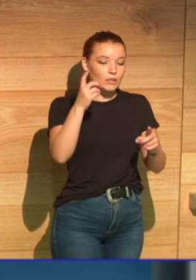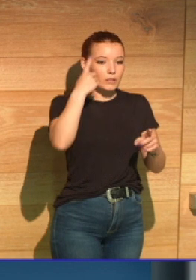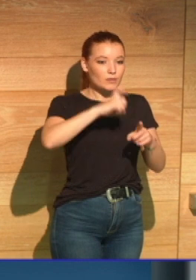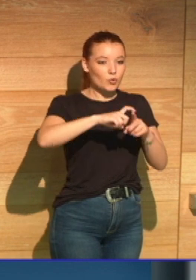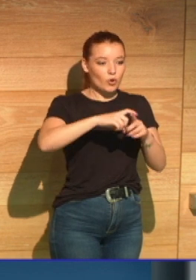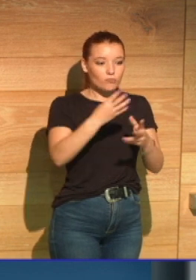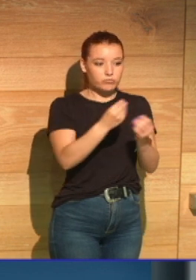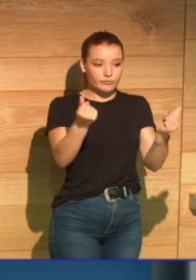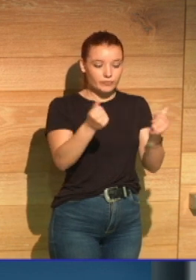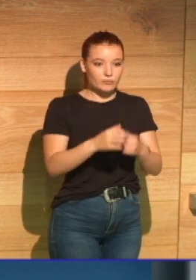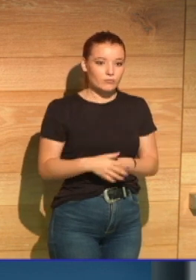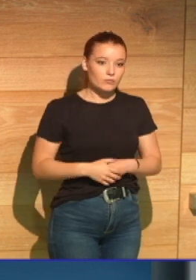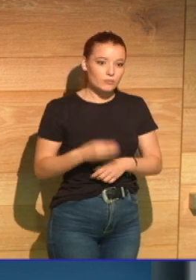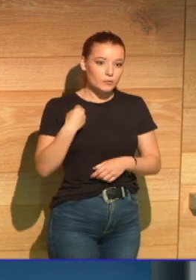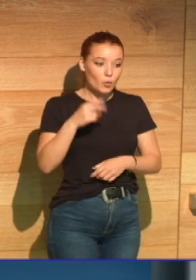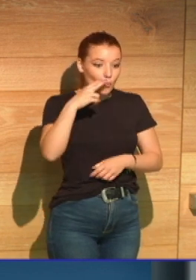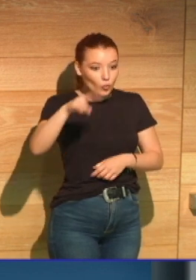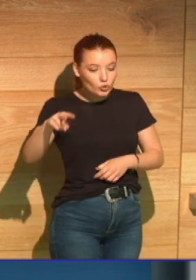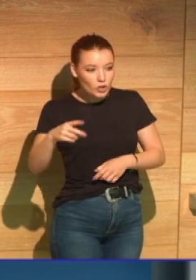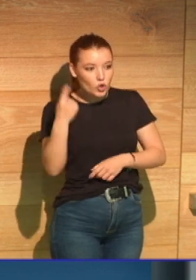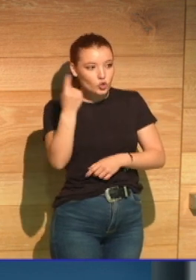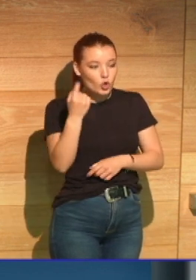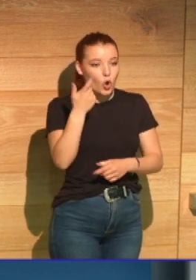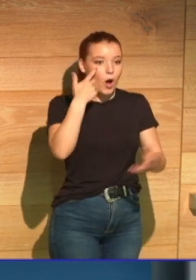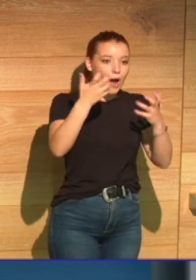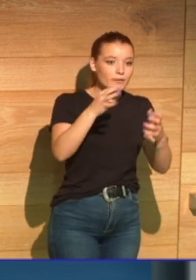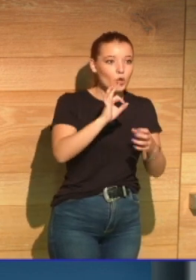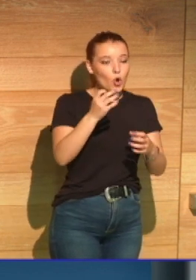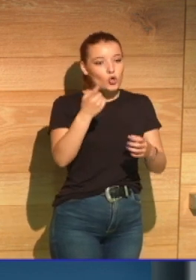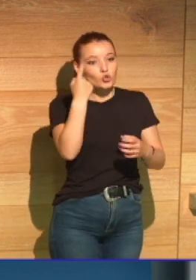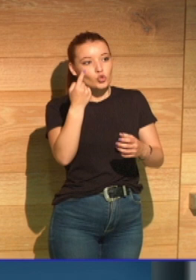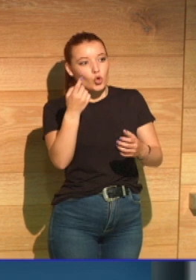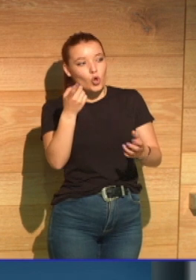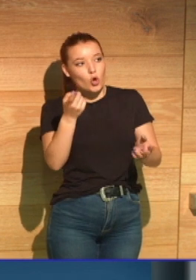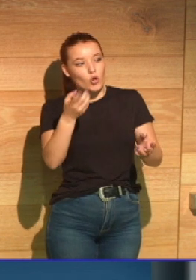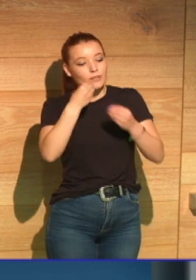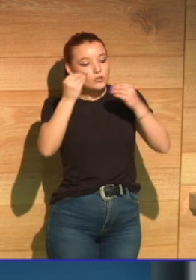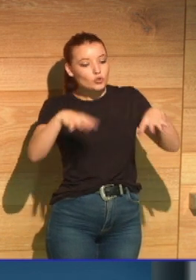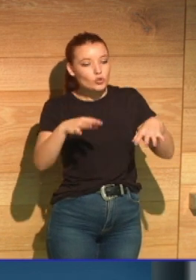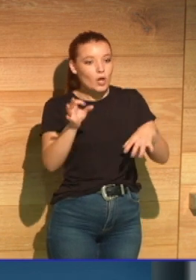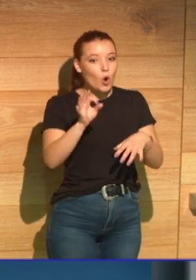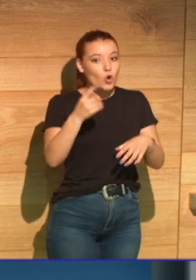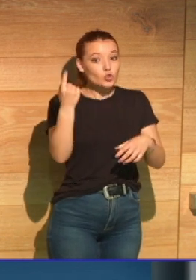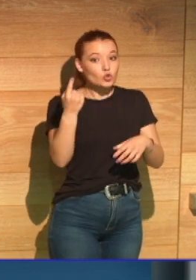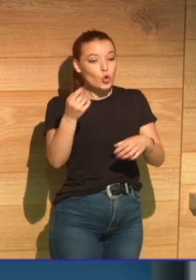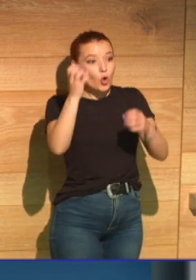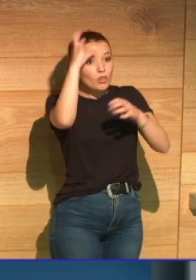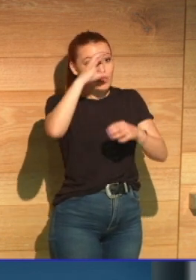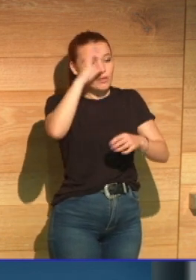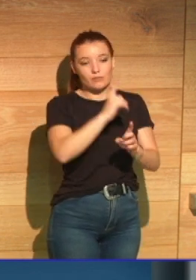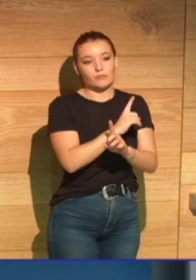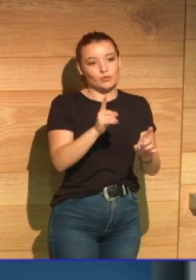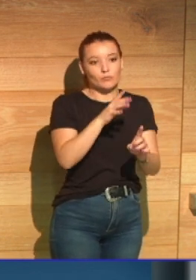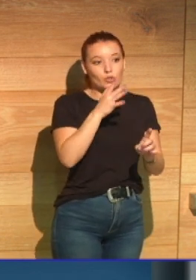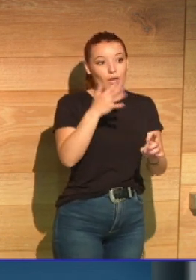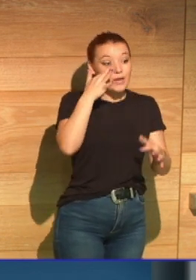en un museo que no fuera solo de arte, solo de historia, solo de antropología, solo de ciencia, porque la realidad no es